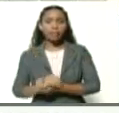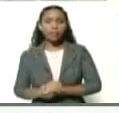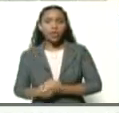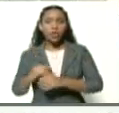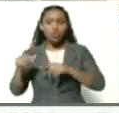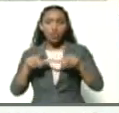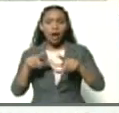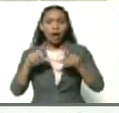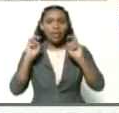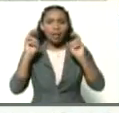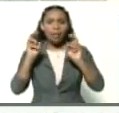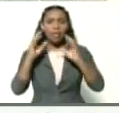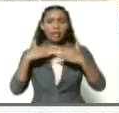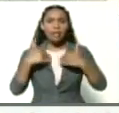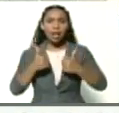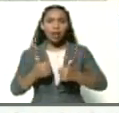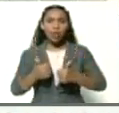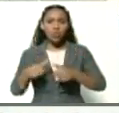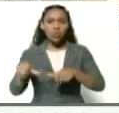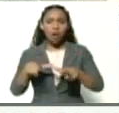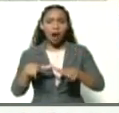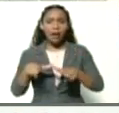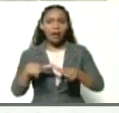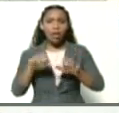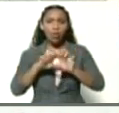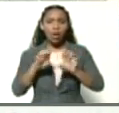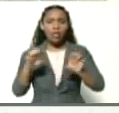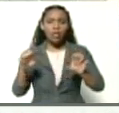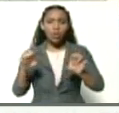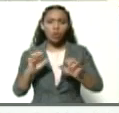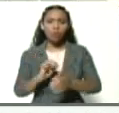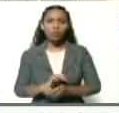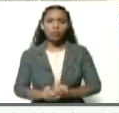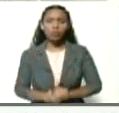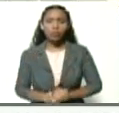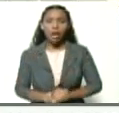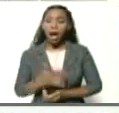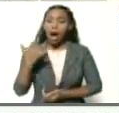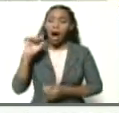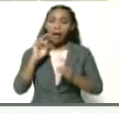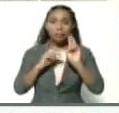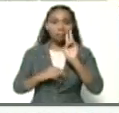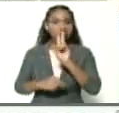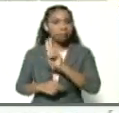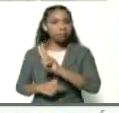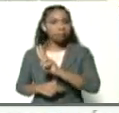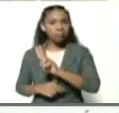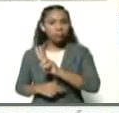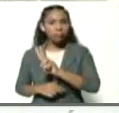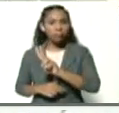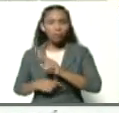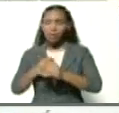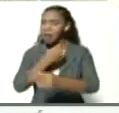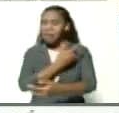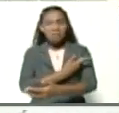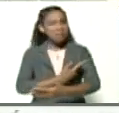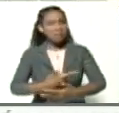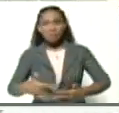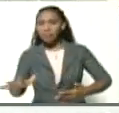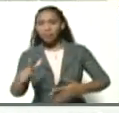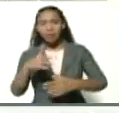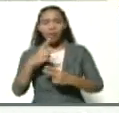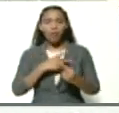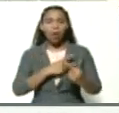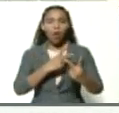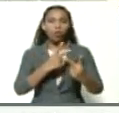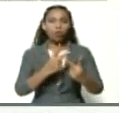espacios de salud, espacios educativos. Ahí hemos visto a miles de